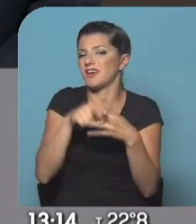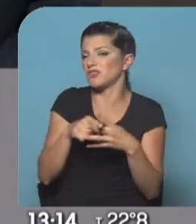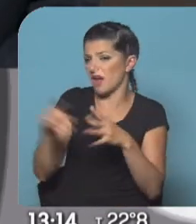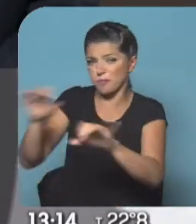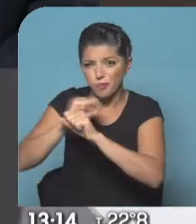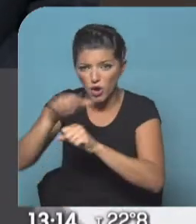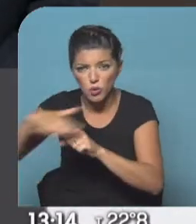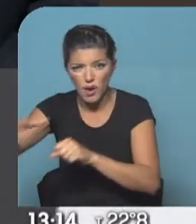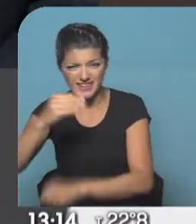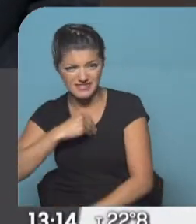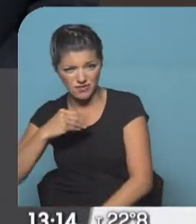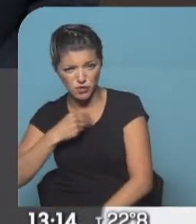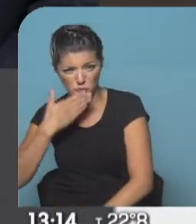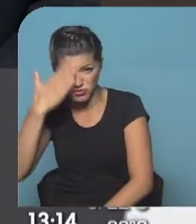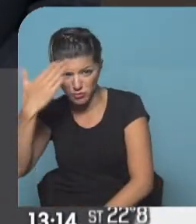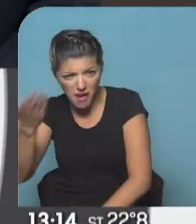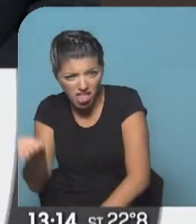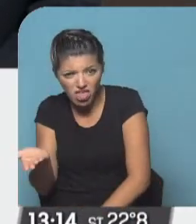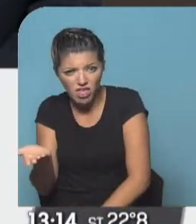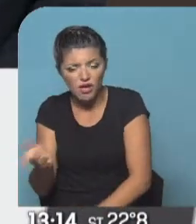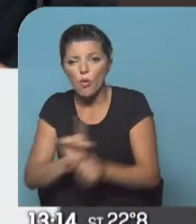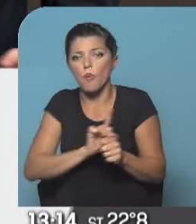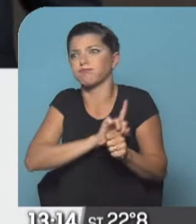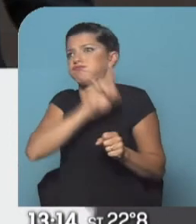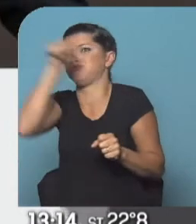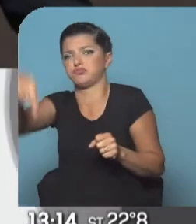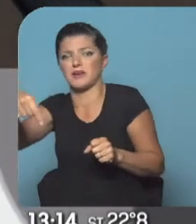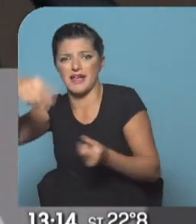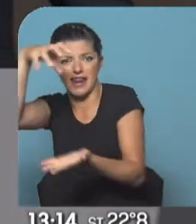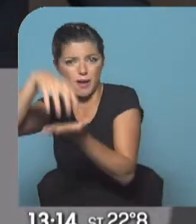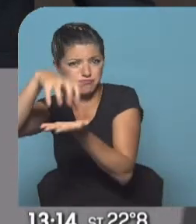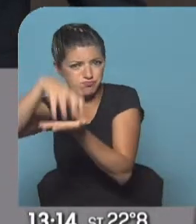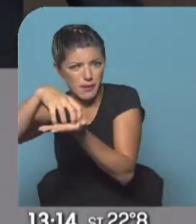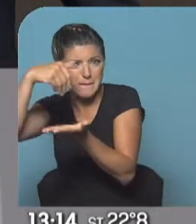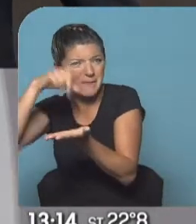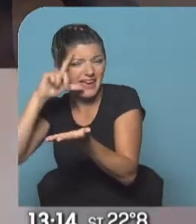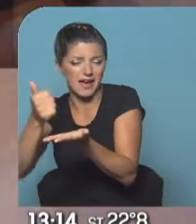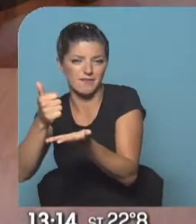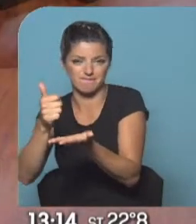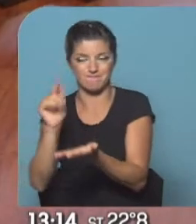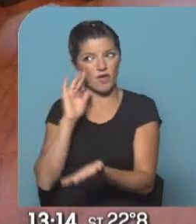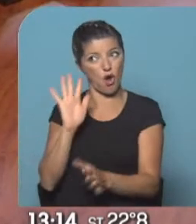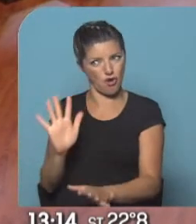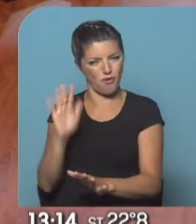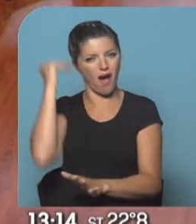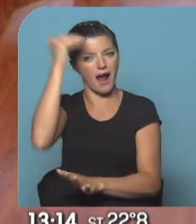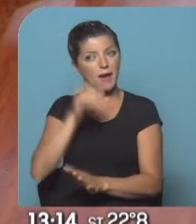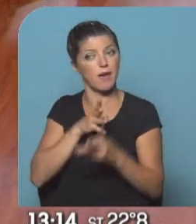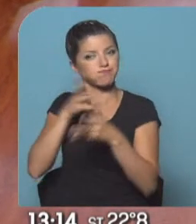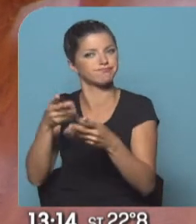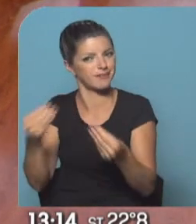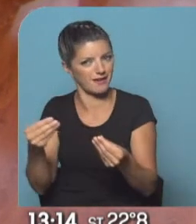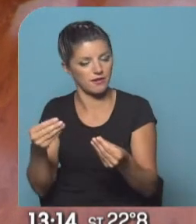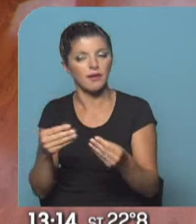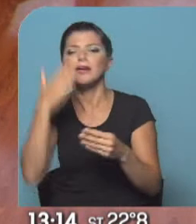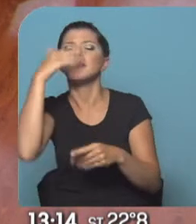musulmanes en algún momento? ¿Se iría un cohete y pactaría en la Meca? No es cualquier cosa atacar a Arabia Saudita. ¿Y qué haría Arabia Saudita?